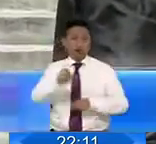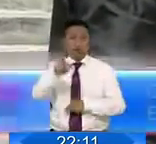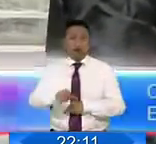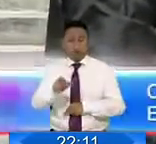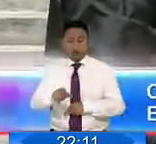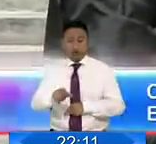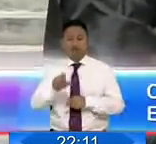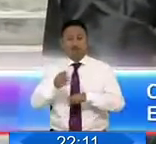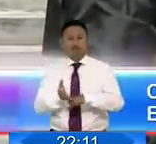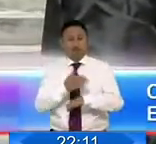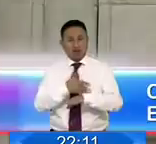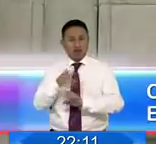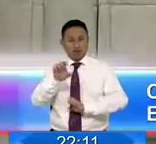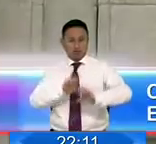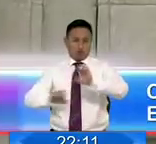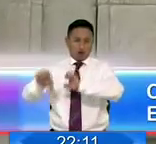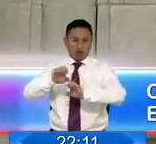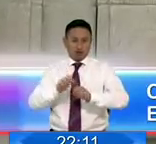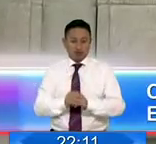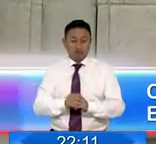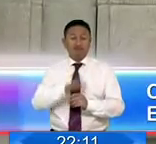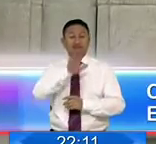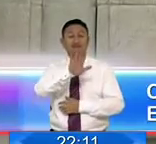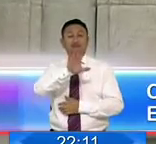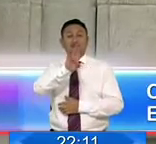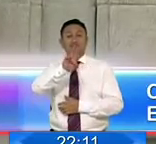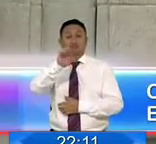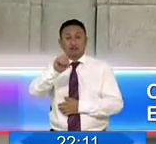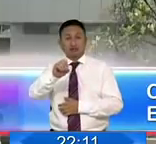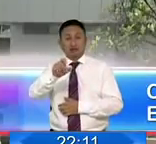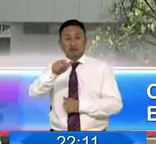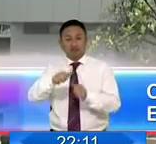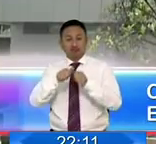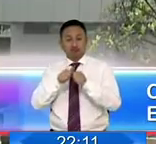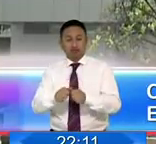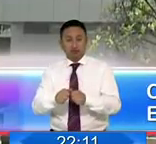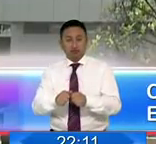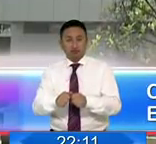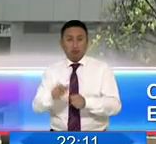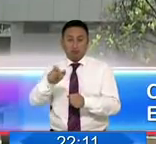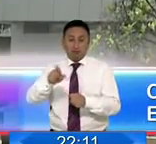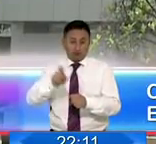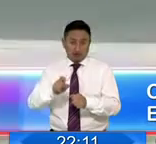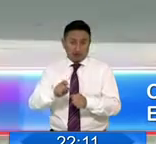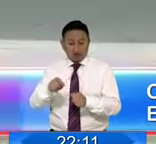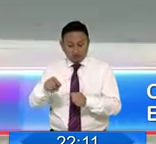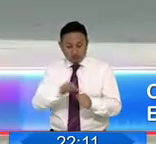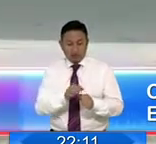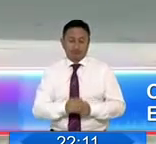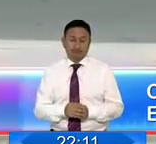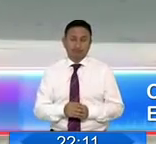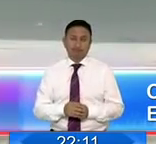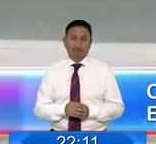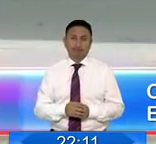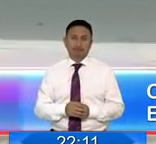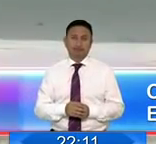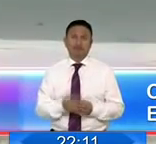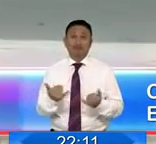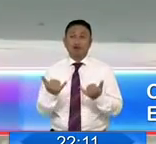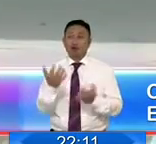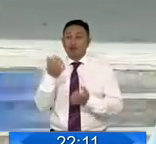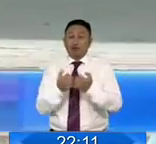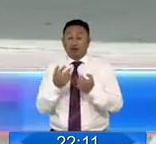sometidas a una evaluación y de los 570 se queden los que se necesita. Yo no veo escándalo